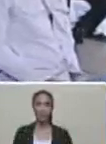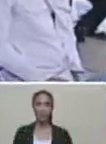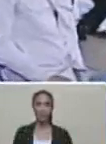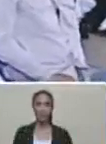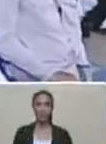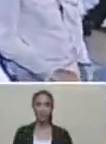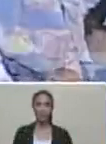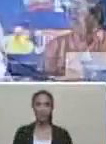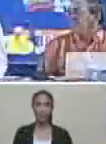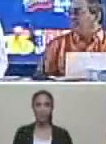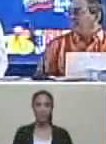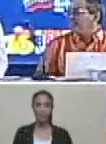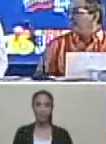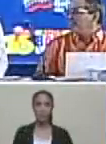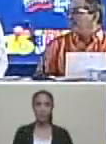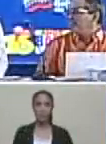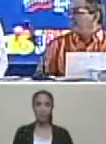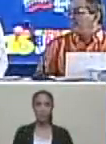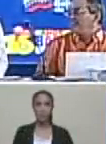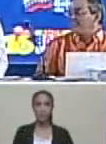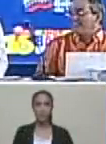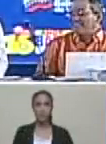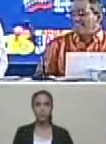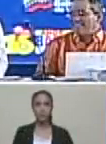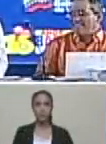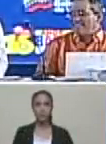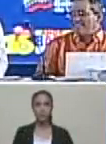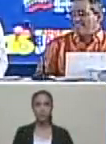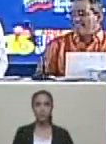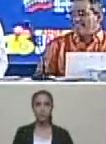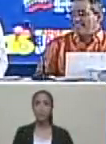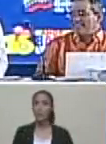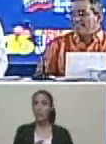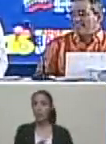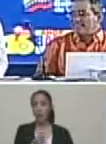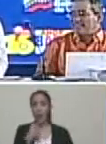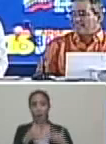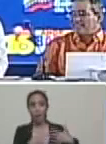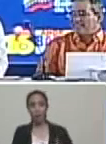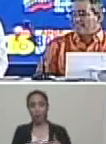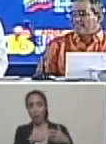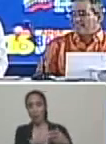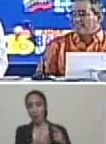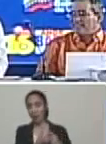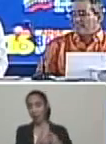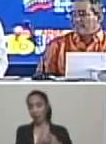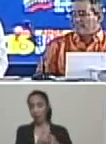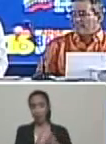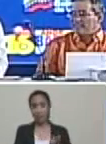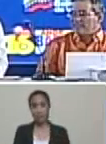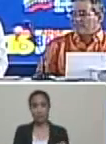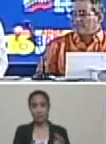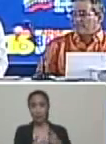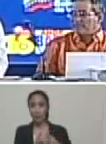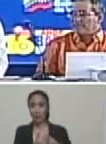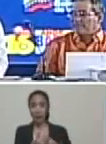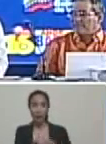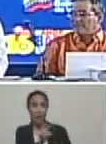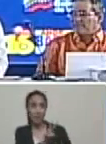Estaba diciendo precisamente que ellos se empeñan en desestabilizar a